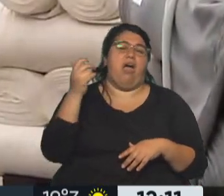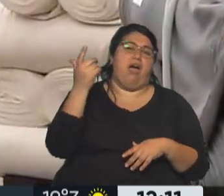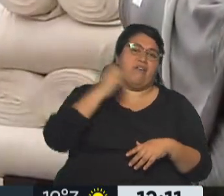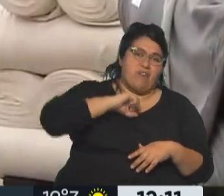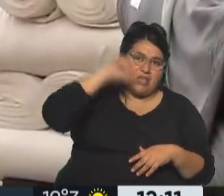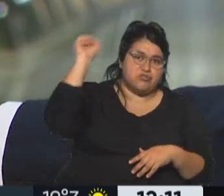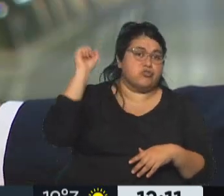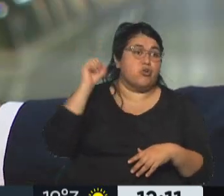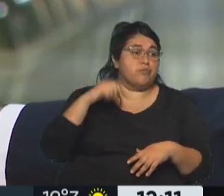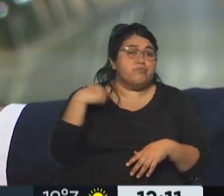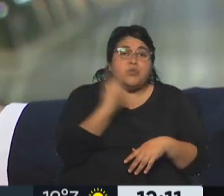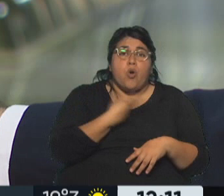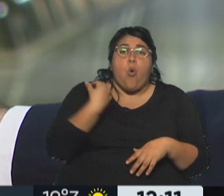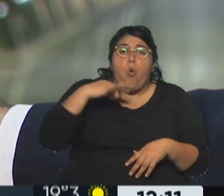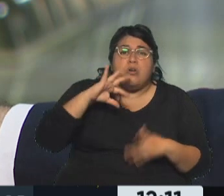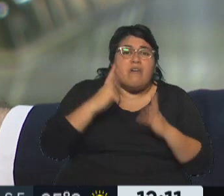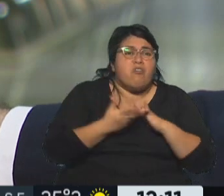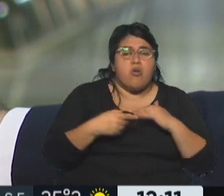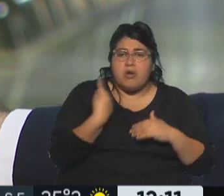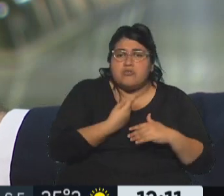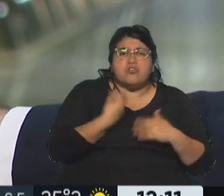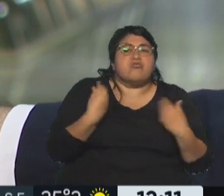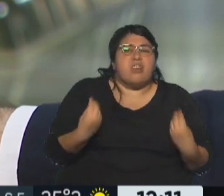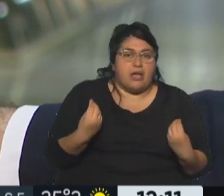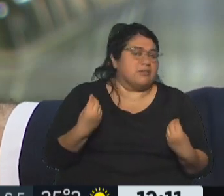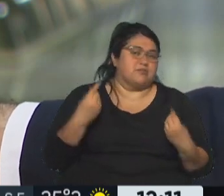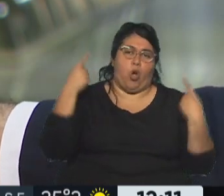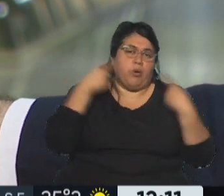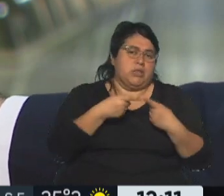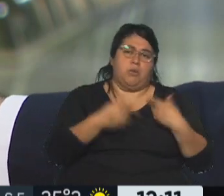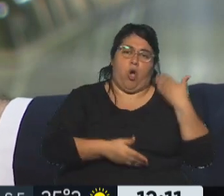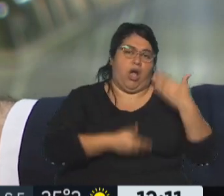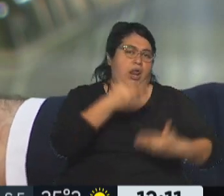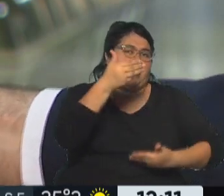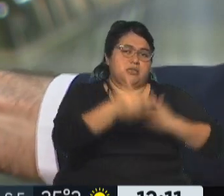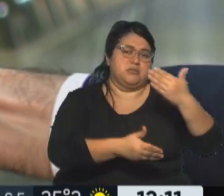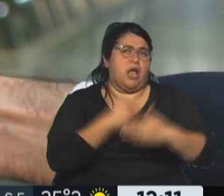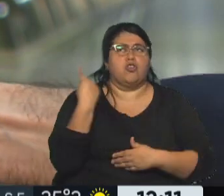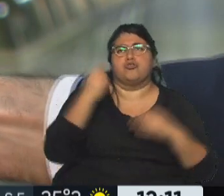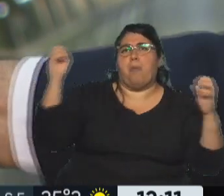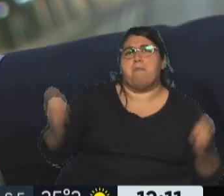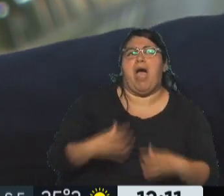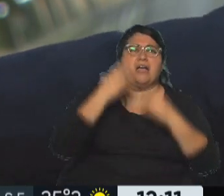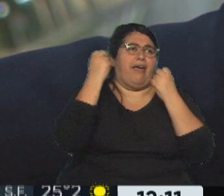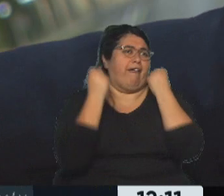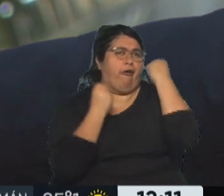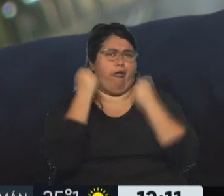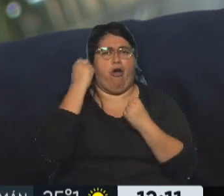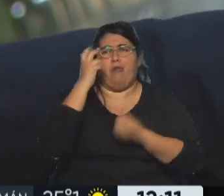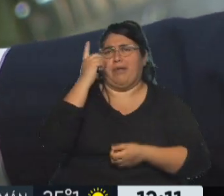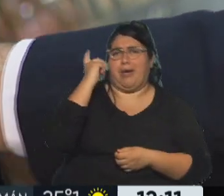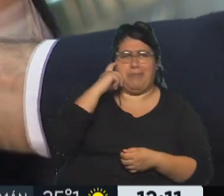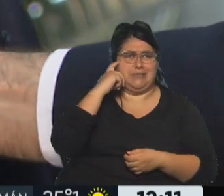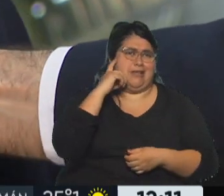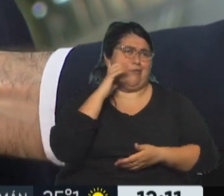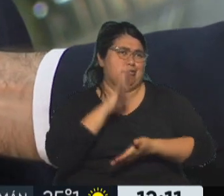es creciendo Y ahí apostamos apostamos todo no salimos con magias económicas de los que piensan que la salida